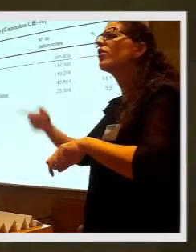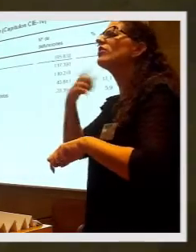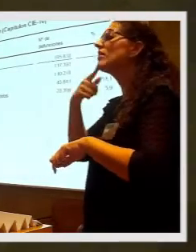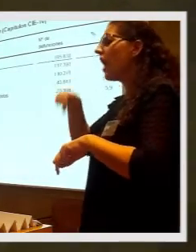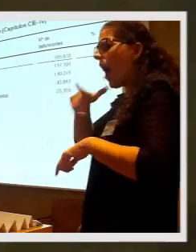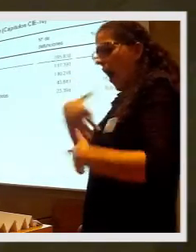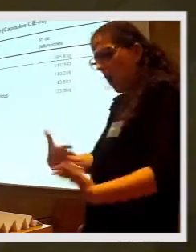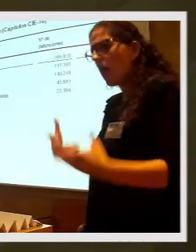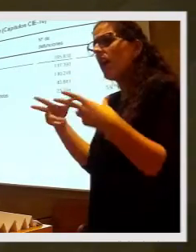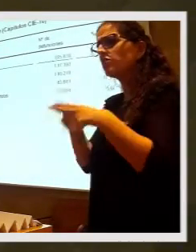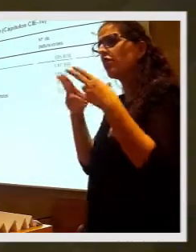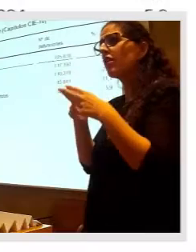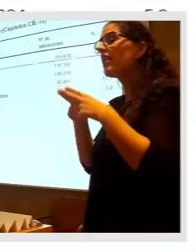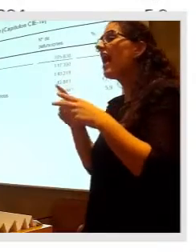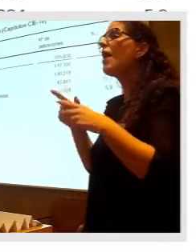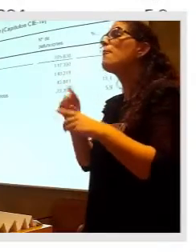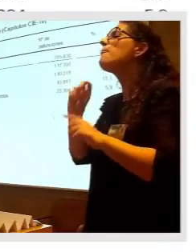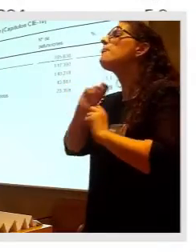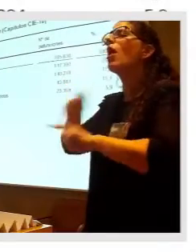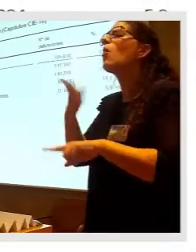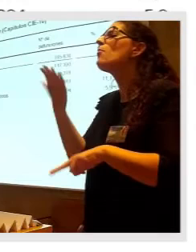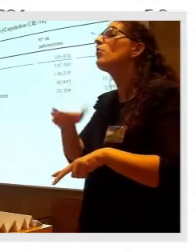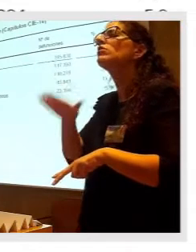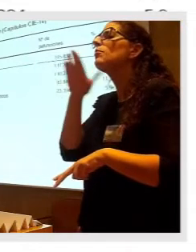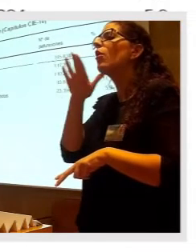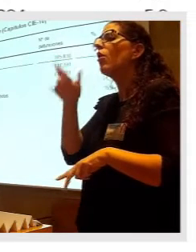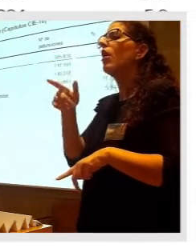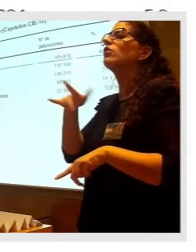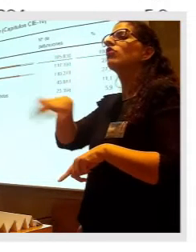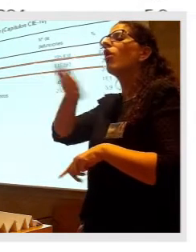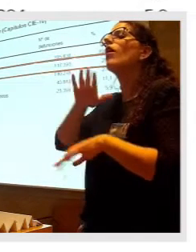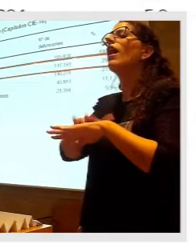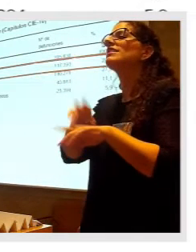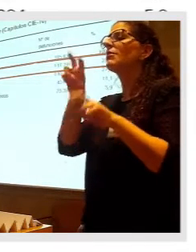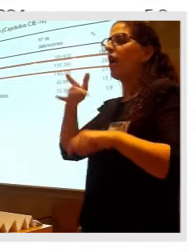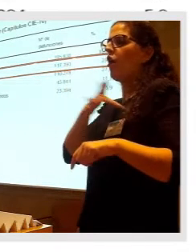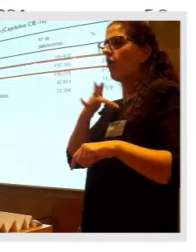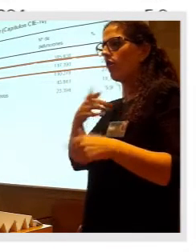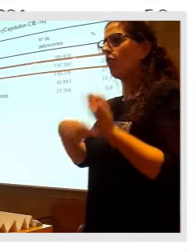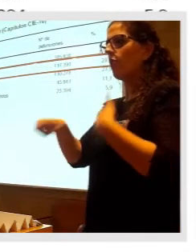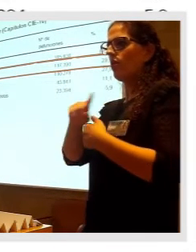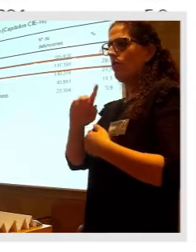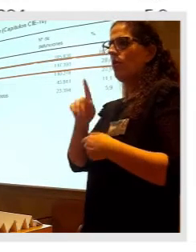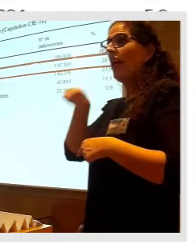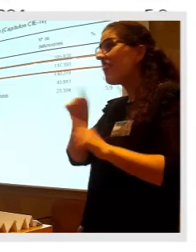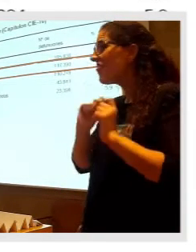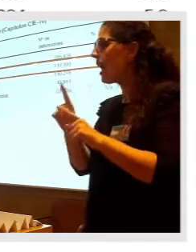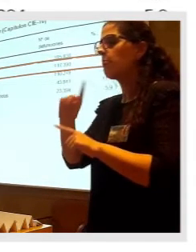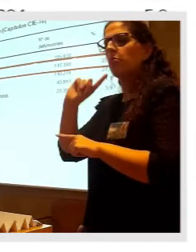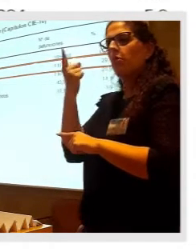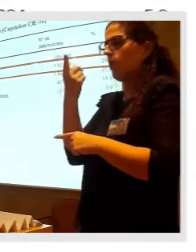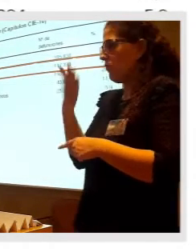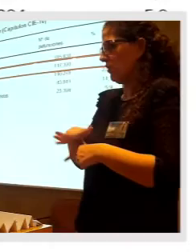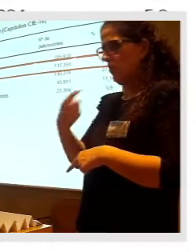por hoy en España la causa primera de mortalidad son las enfermedades cardiovasculares. Como veis aquí se sitúan en primer lugar